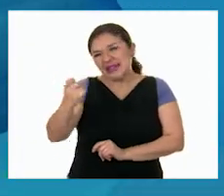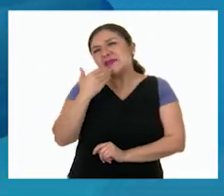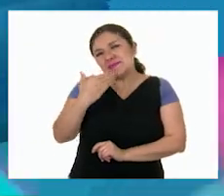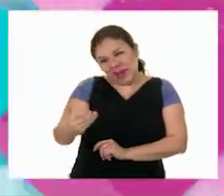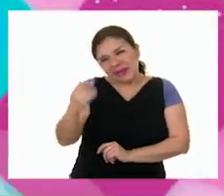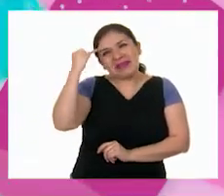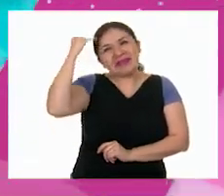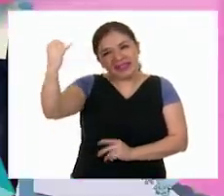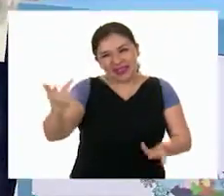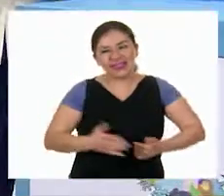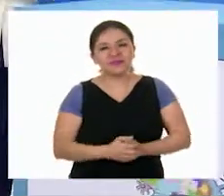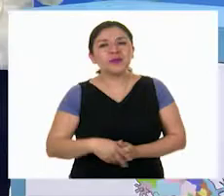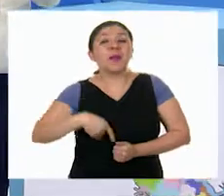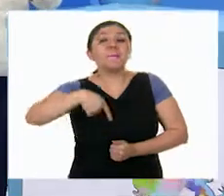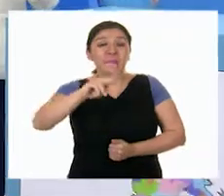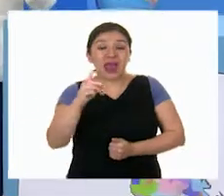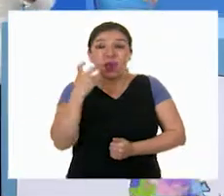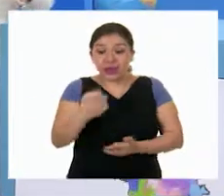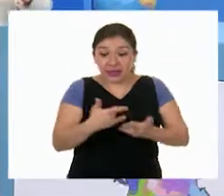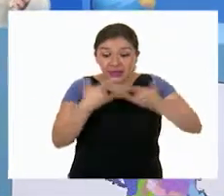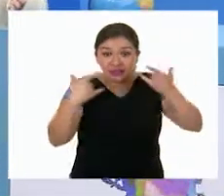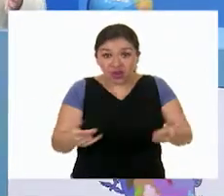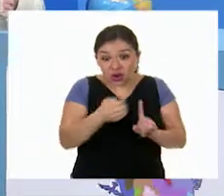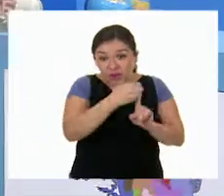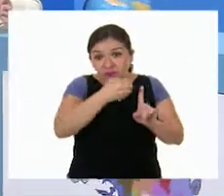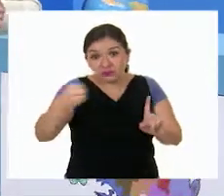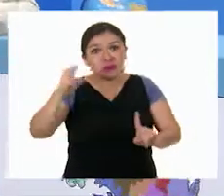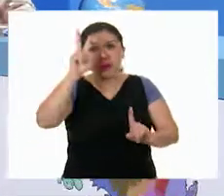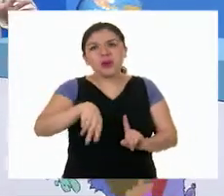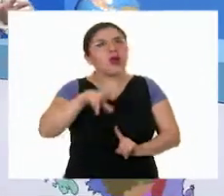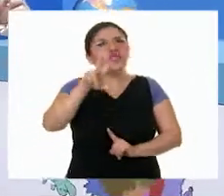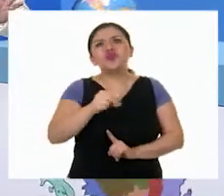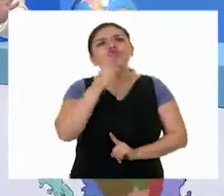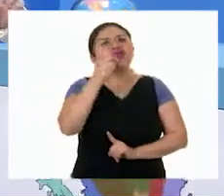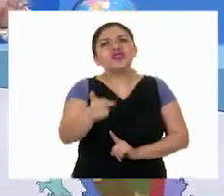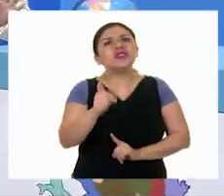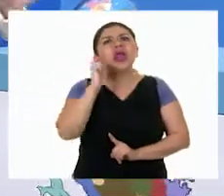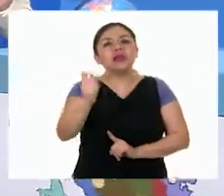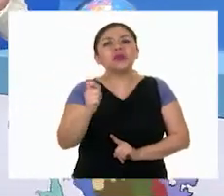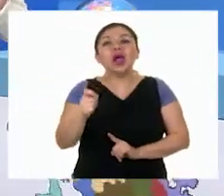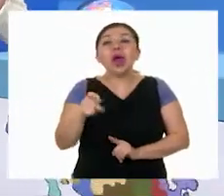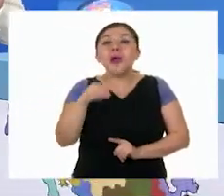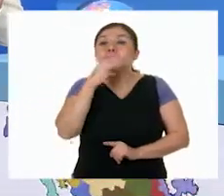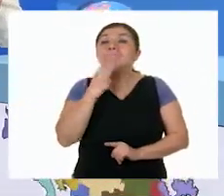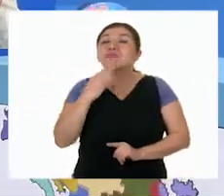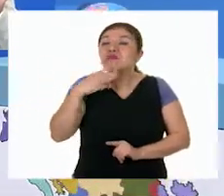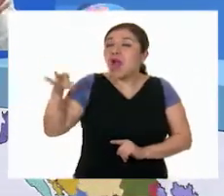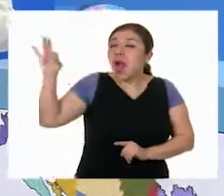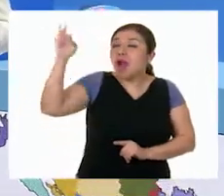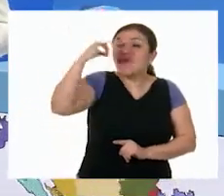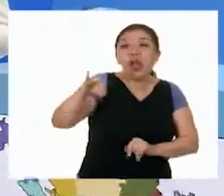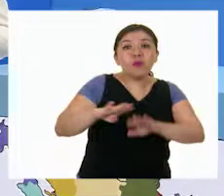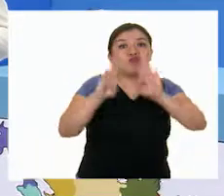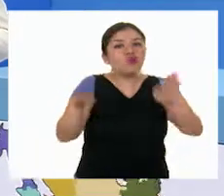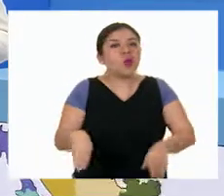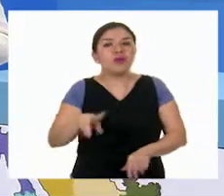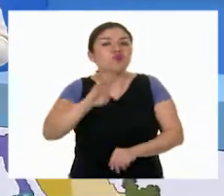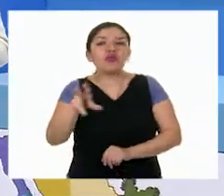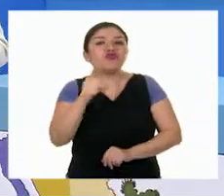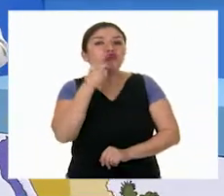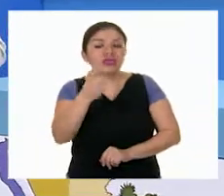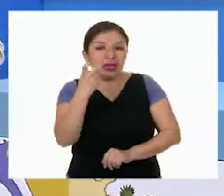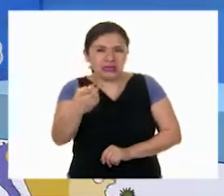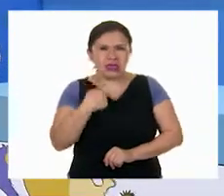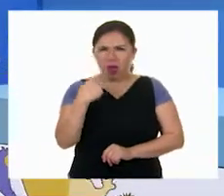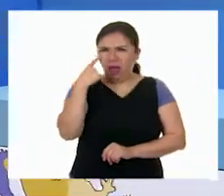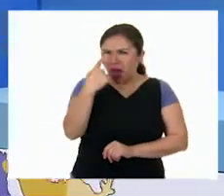María. Pero la fábula efectivamente no dice nada sobre la muerte de la abeja. A mí me llama la